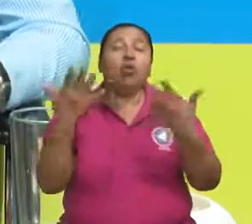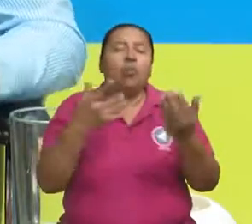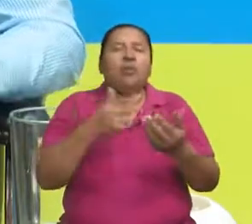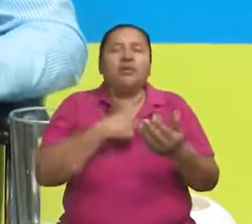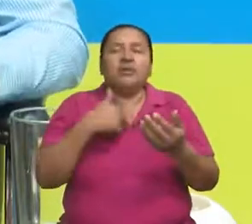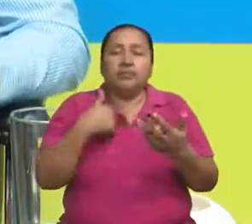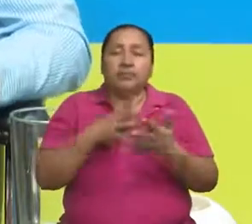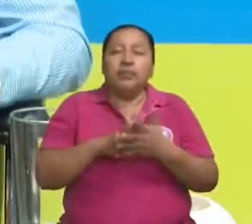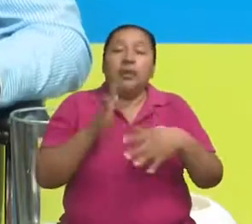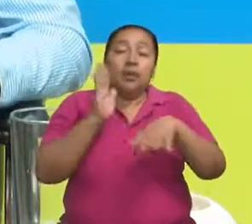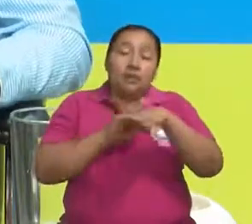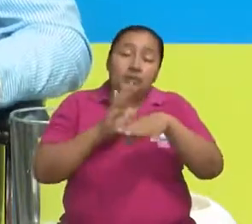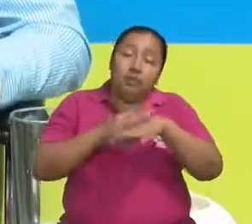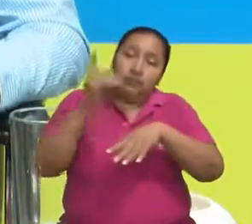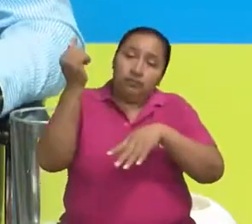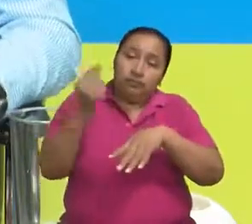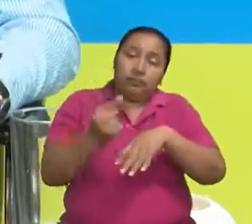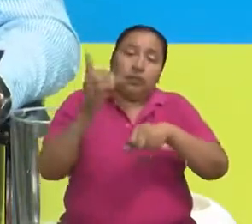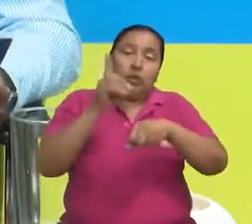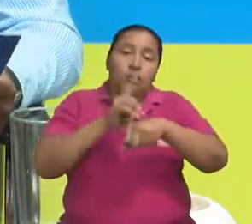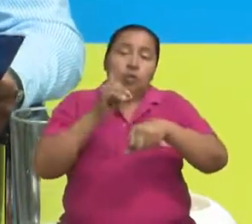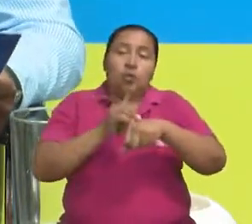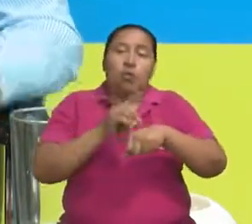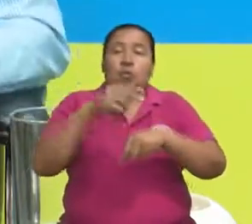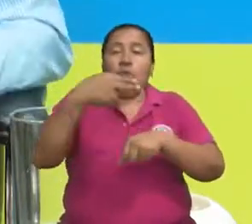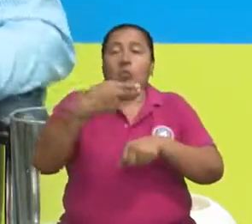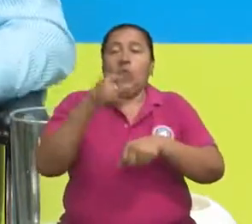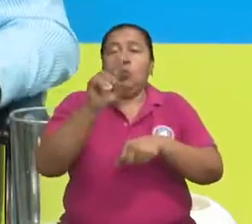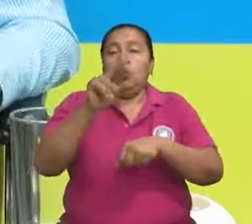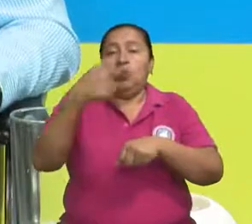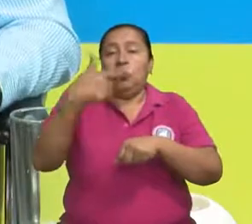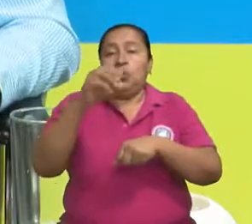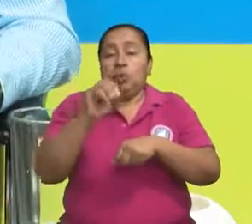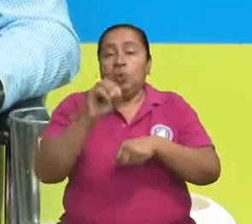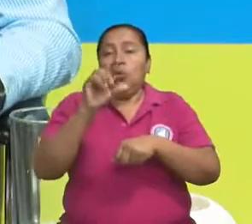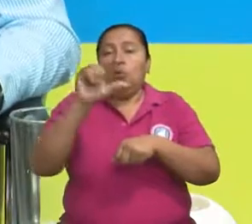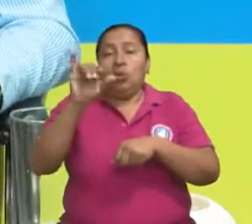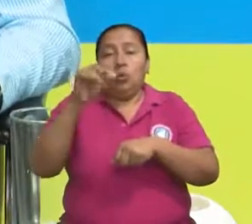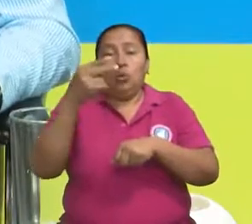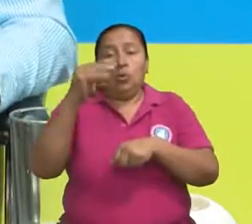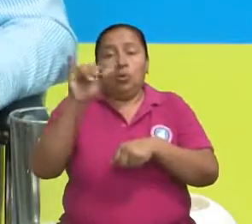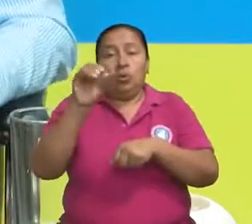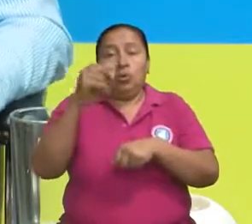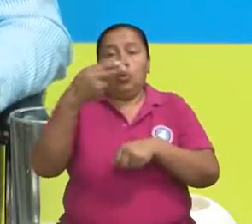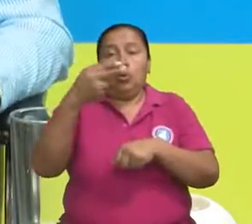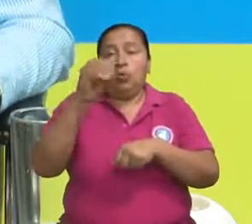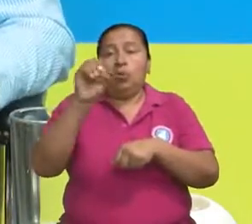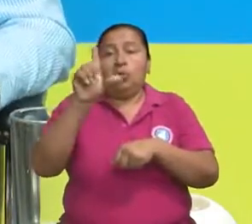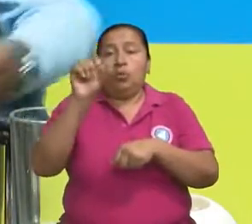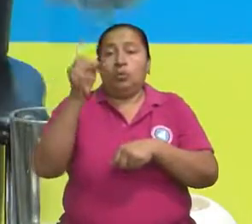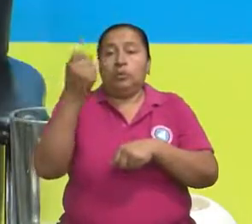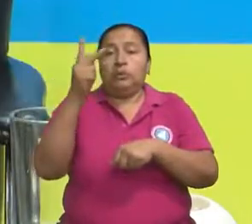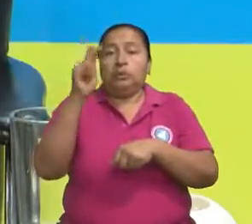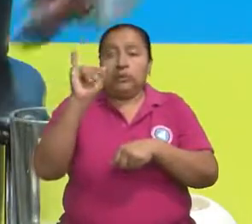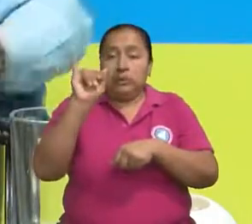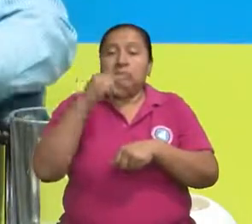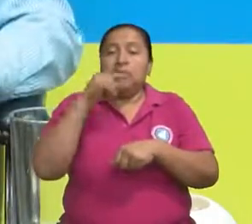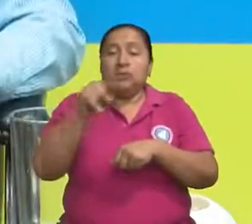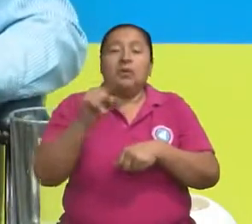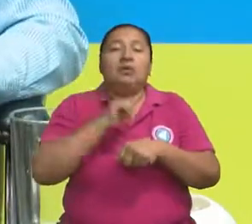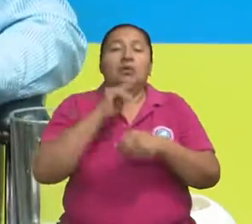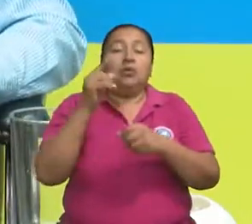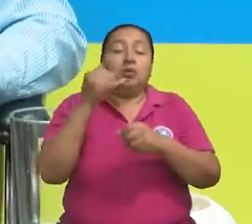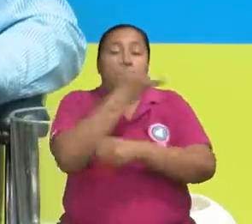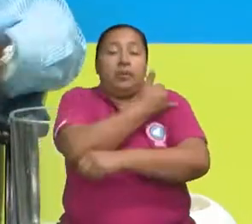hemos invitado al doctor Hugo Homsky, quien es otorrino del Hospital Escuela Antonio Lenín Fonseca. Se dice que el